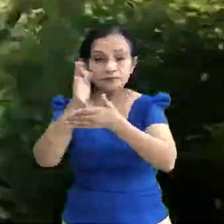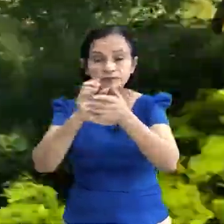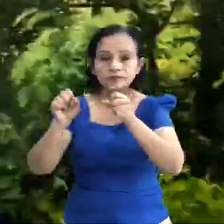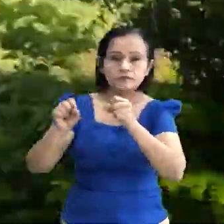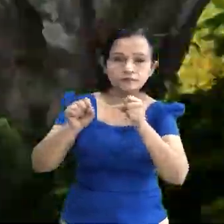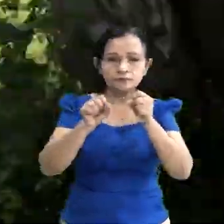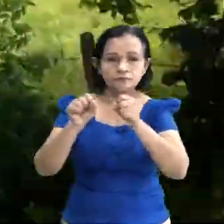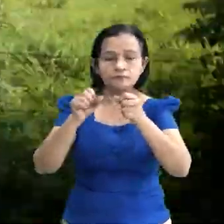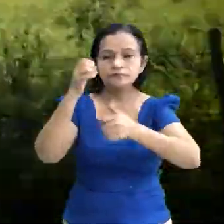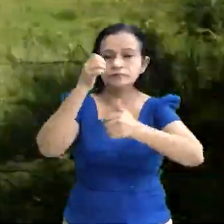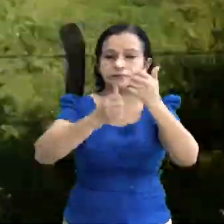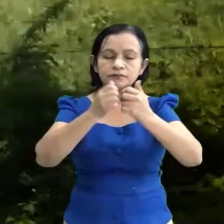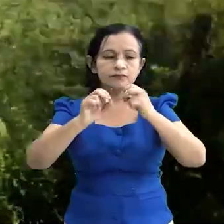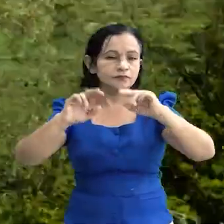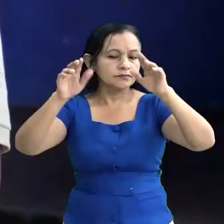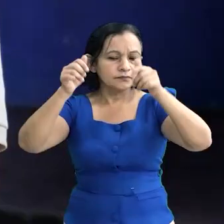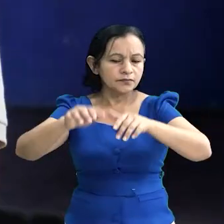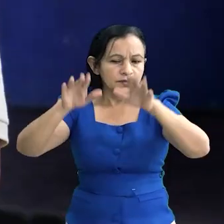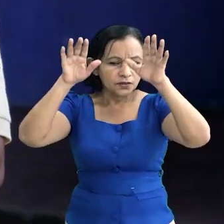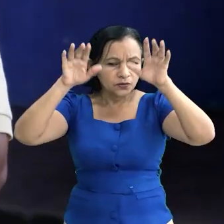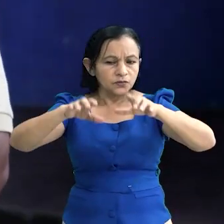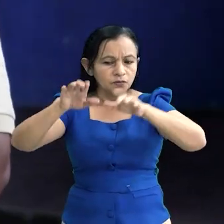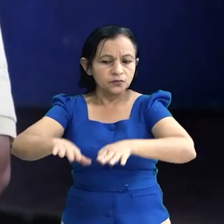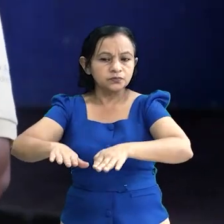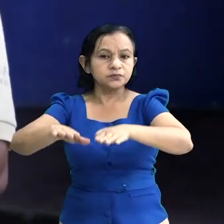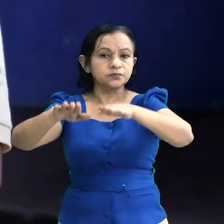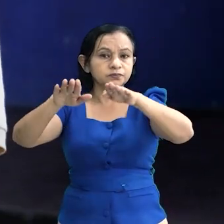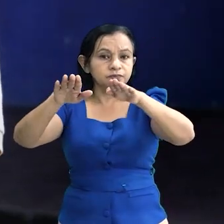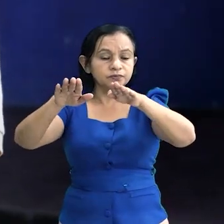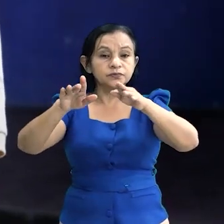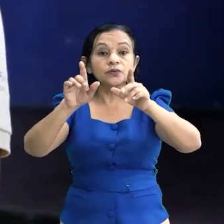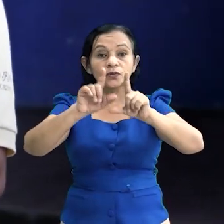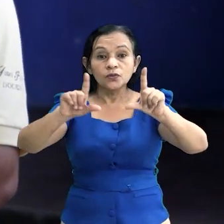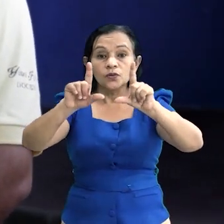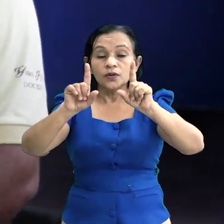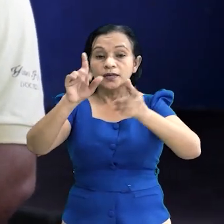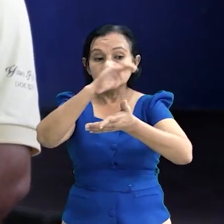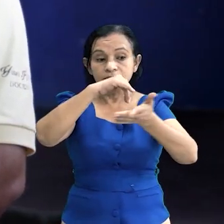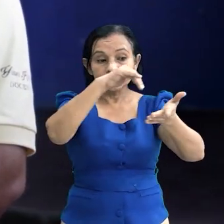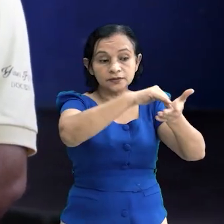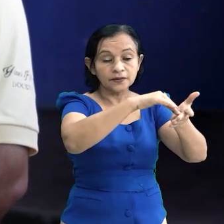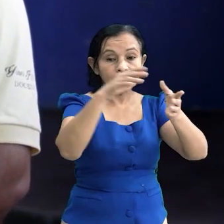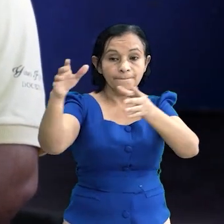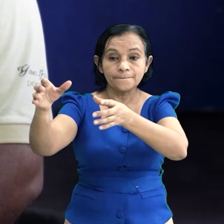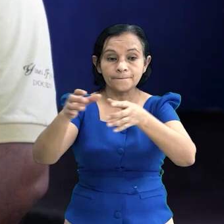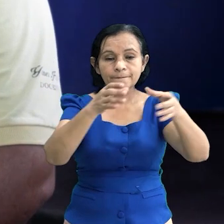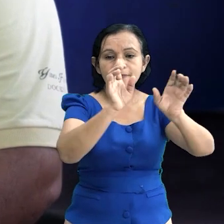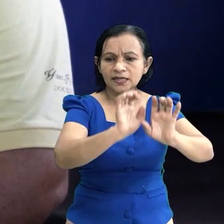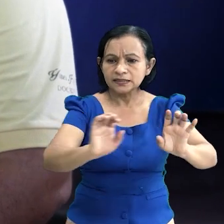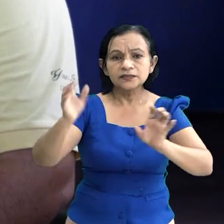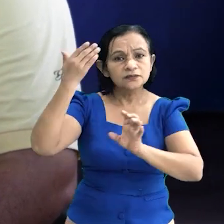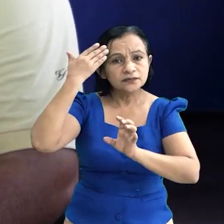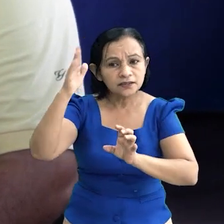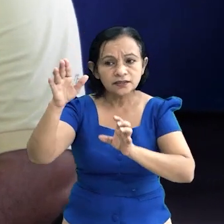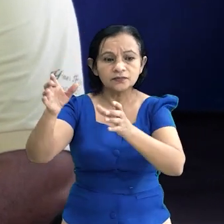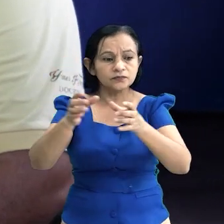sismo, multiamenaza, sismo, inundaciones. Tenemos la zona de seguridad, en donde los niños ya saben qué hacer